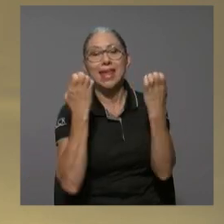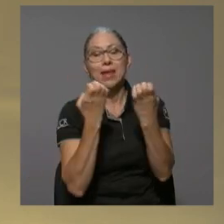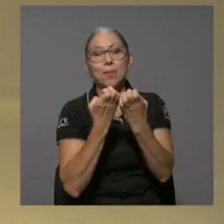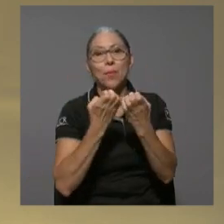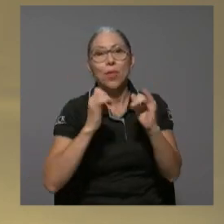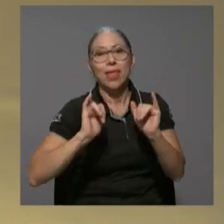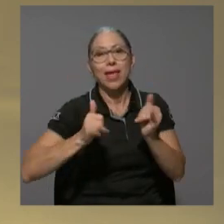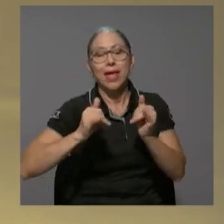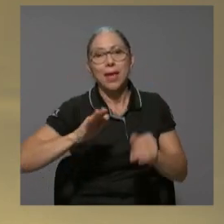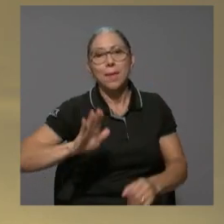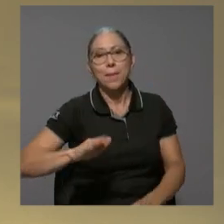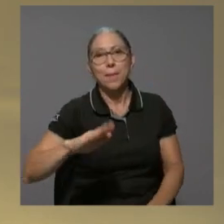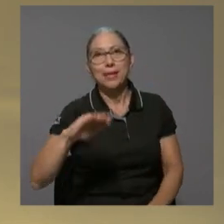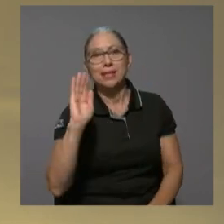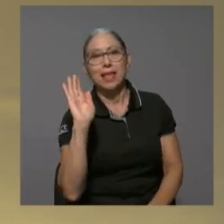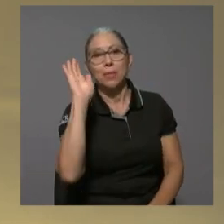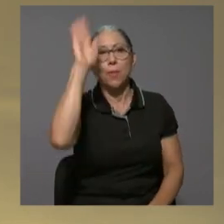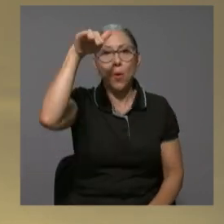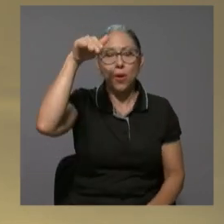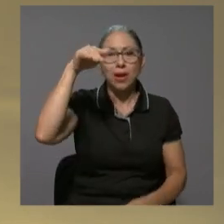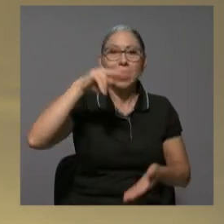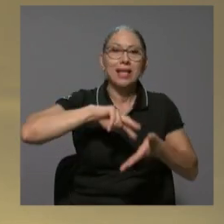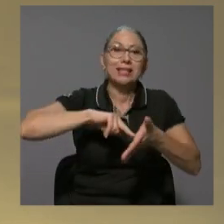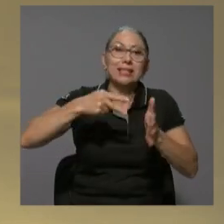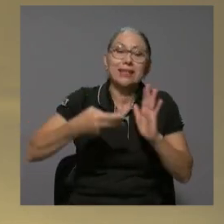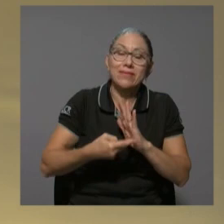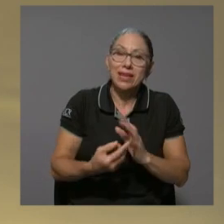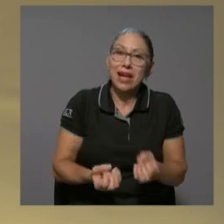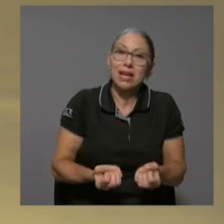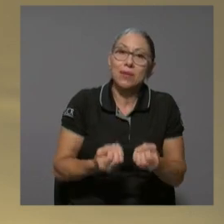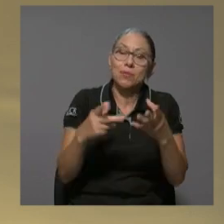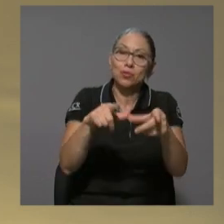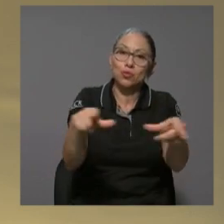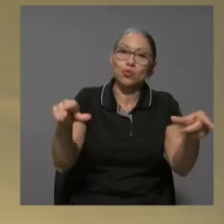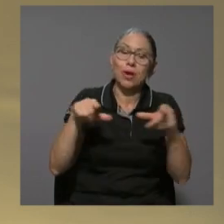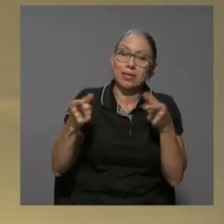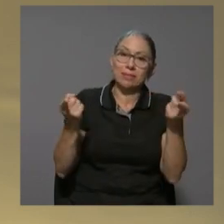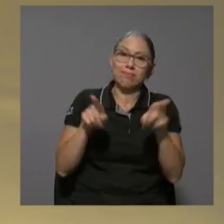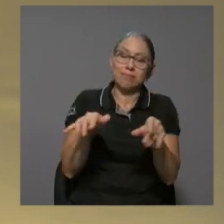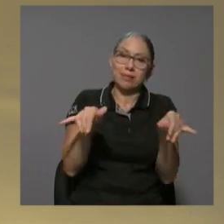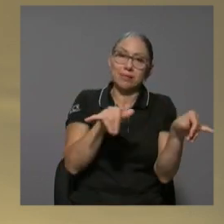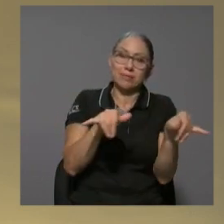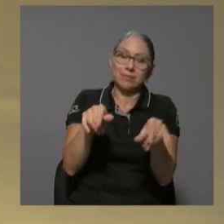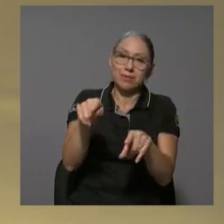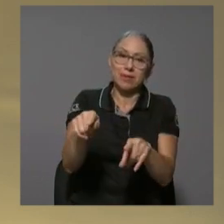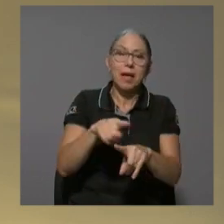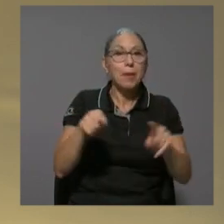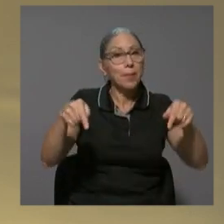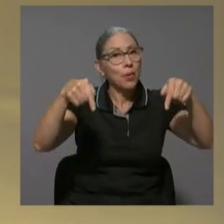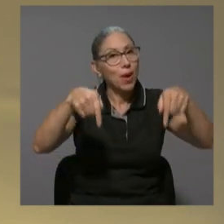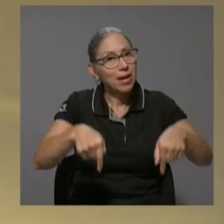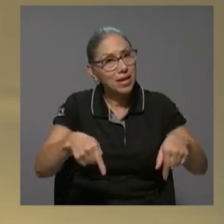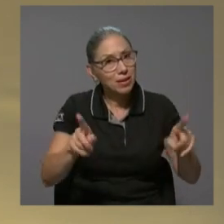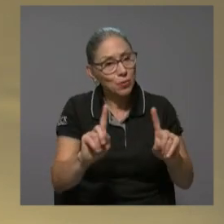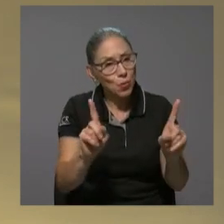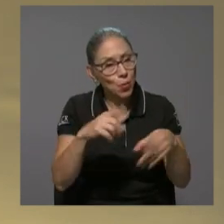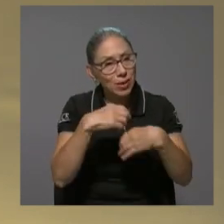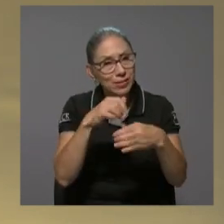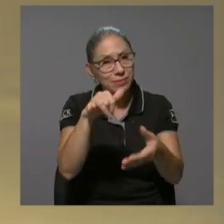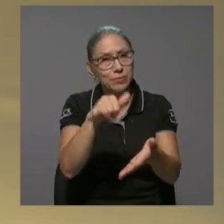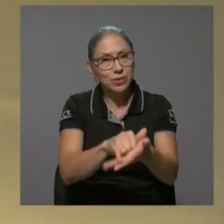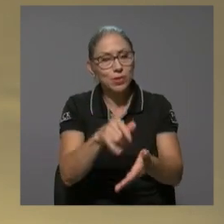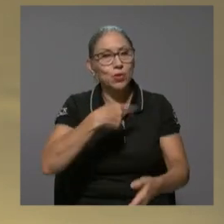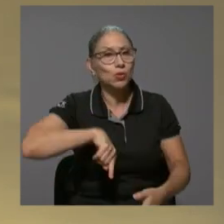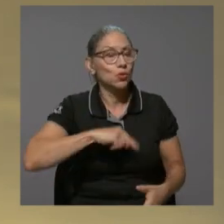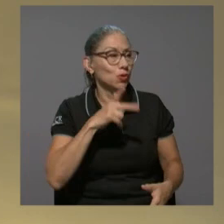en muchos terrenos se cuecen habas, pero aquí no hacemos agricultura, sino que escuchamos